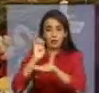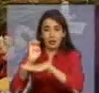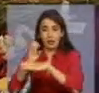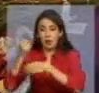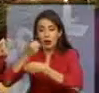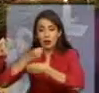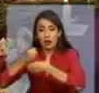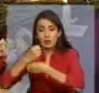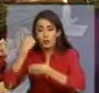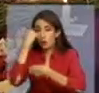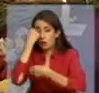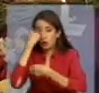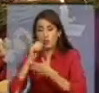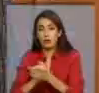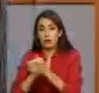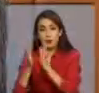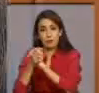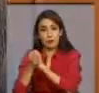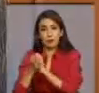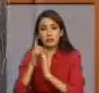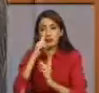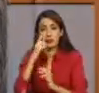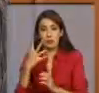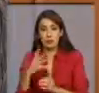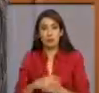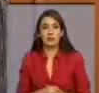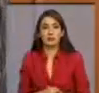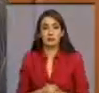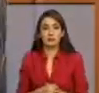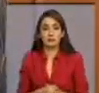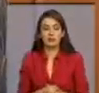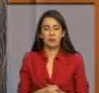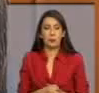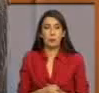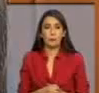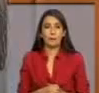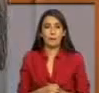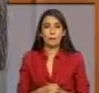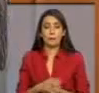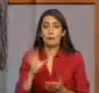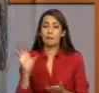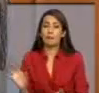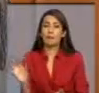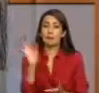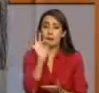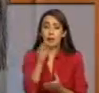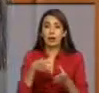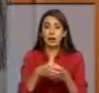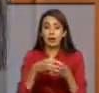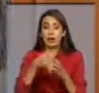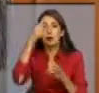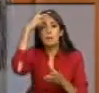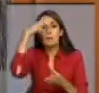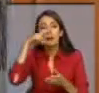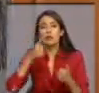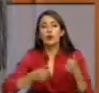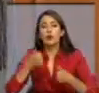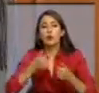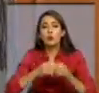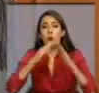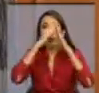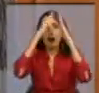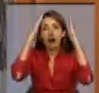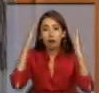pan. El elemento más representativo de la festividad de Día de Muertos en México son los altares con sus